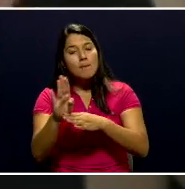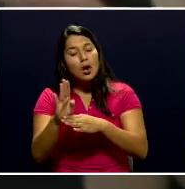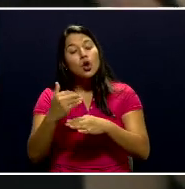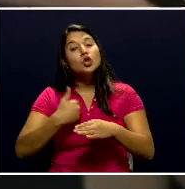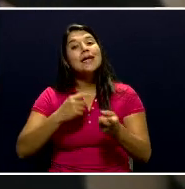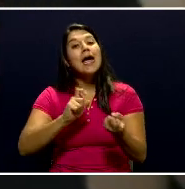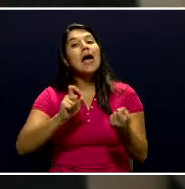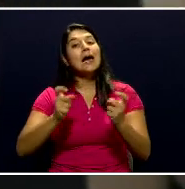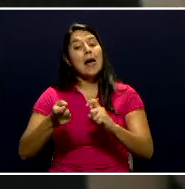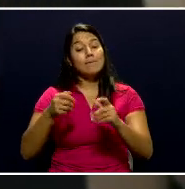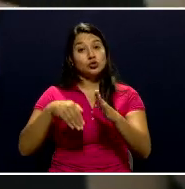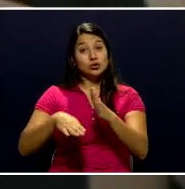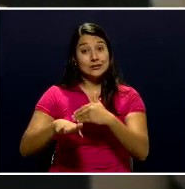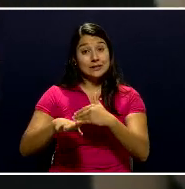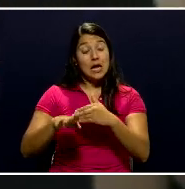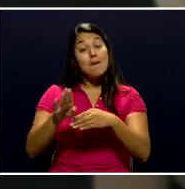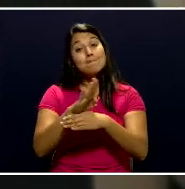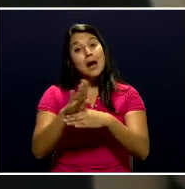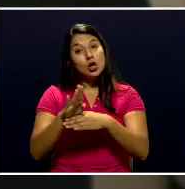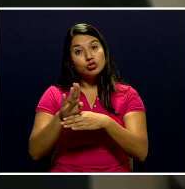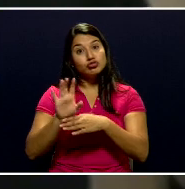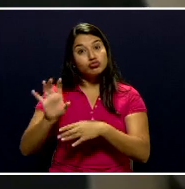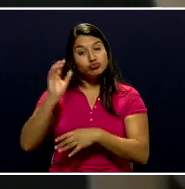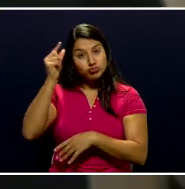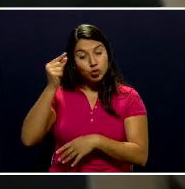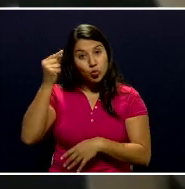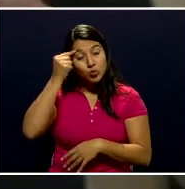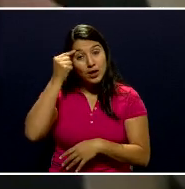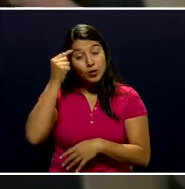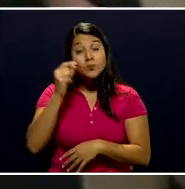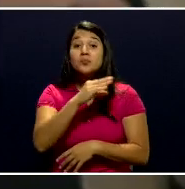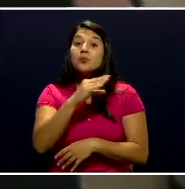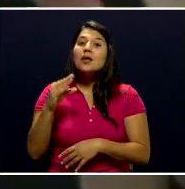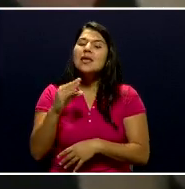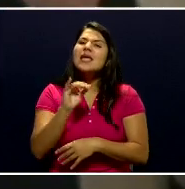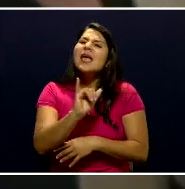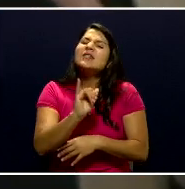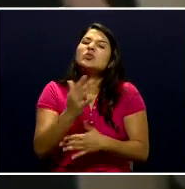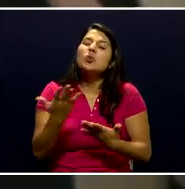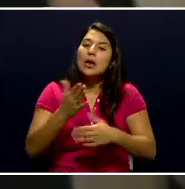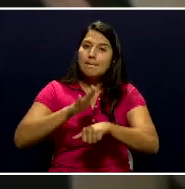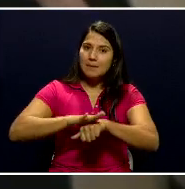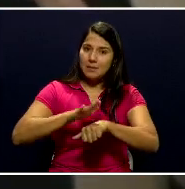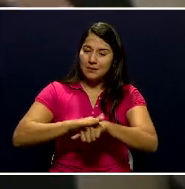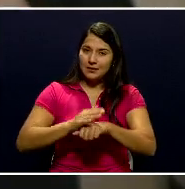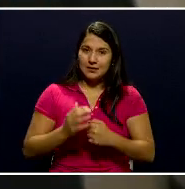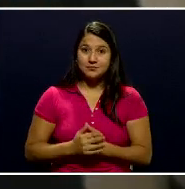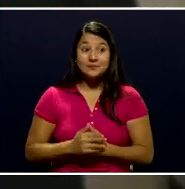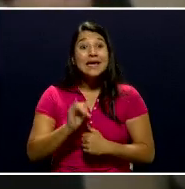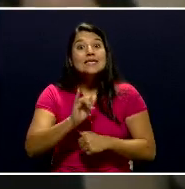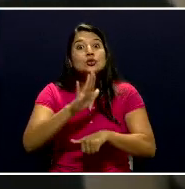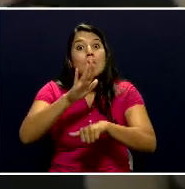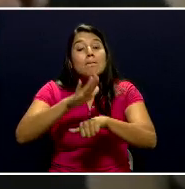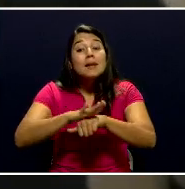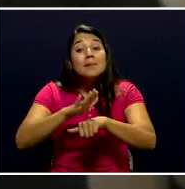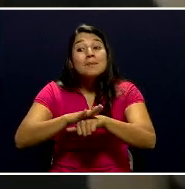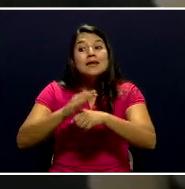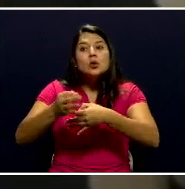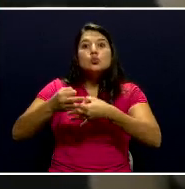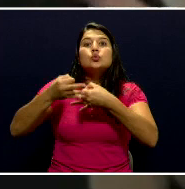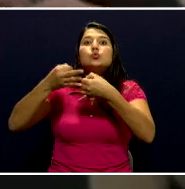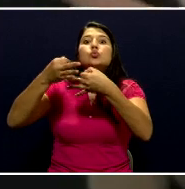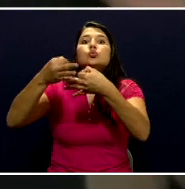bancos estatales. Y eso lo que genera lo principal creo en este momento es que hay una prórroga en